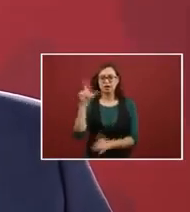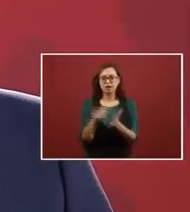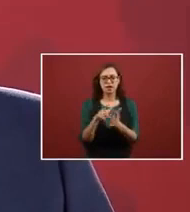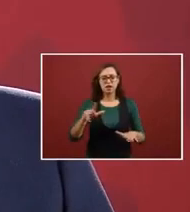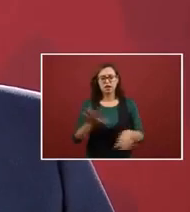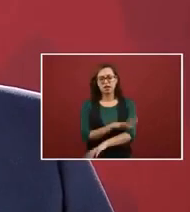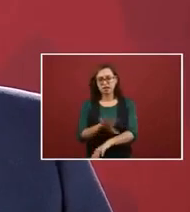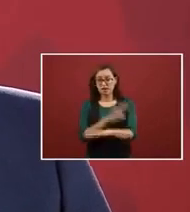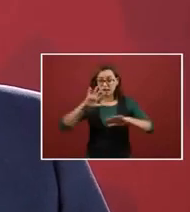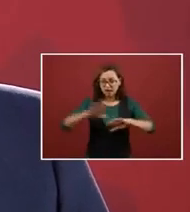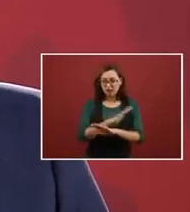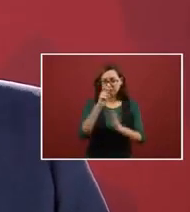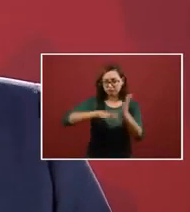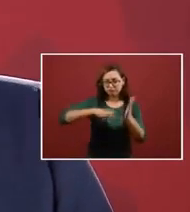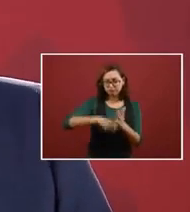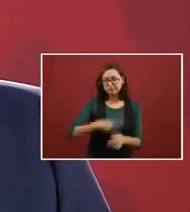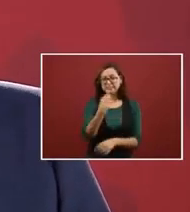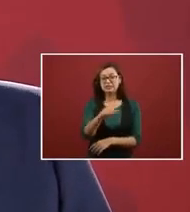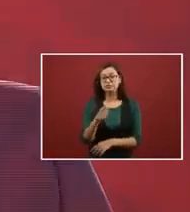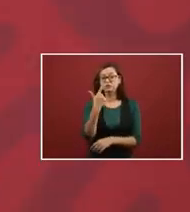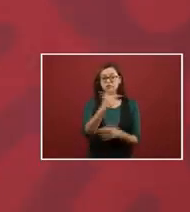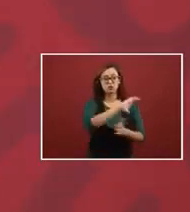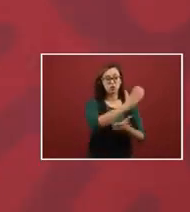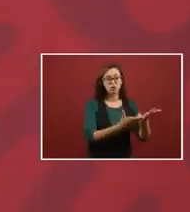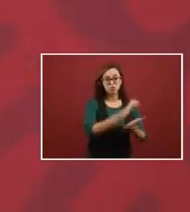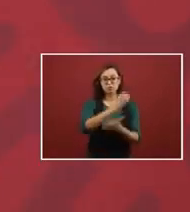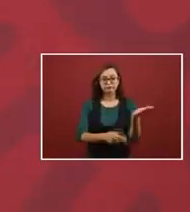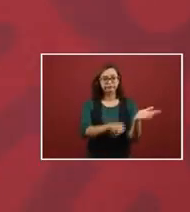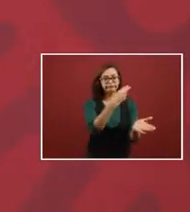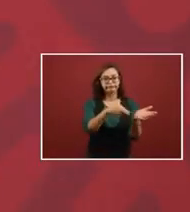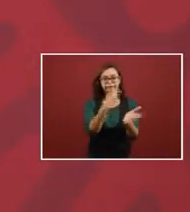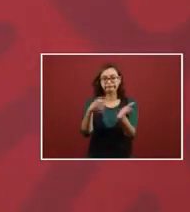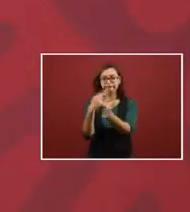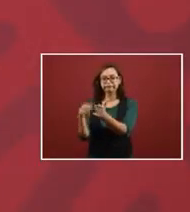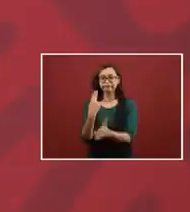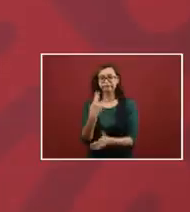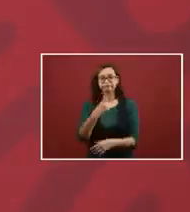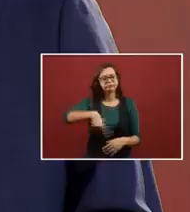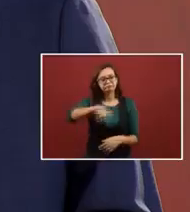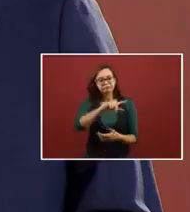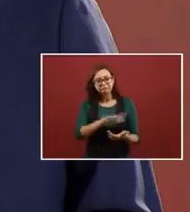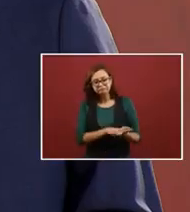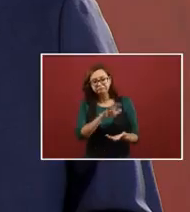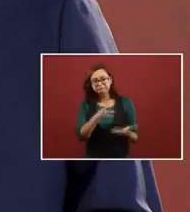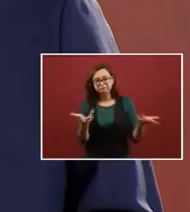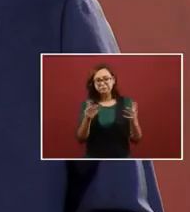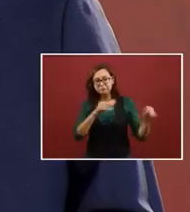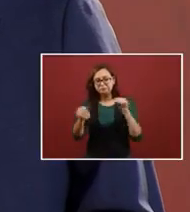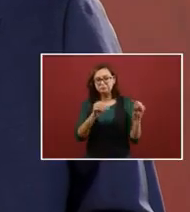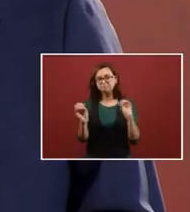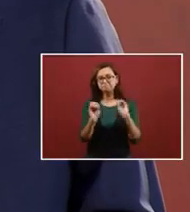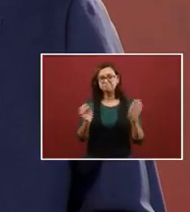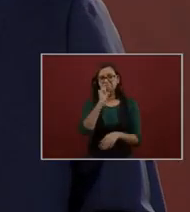energética y la mayoría de las empresas no están invirtiendo.